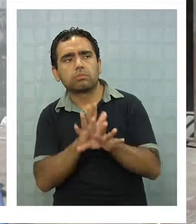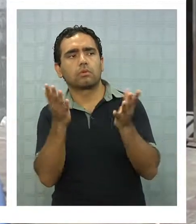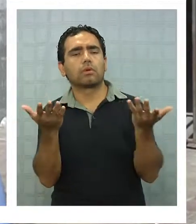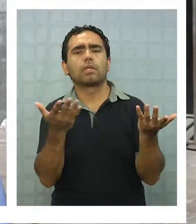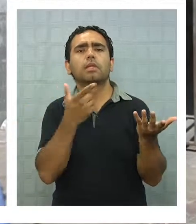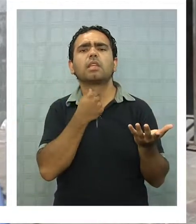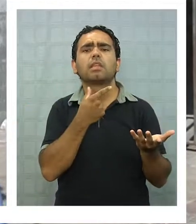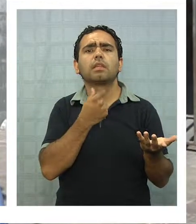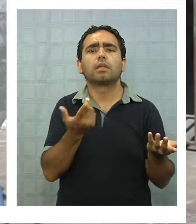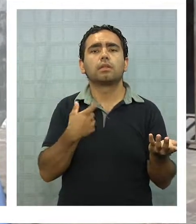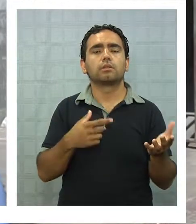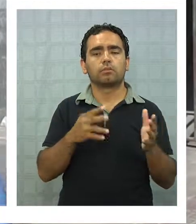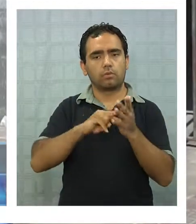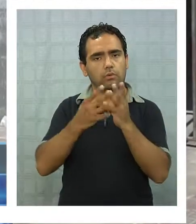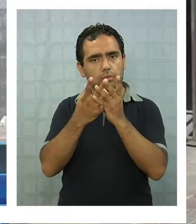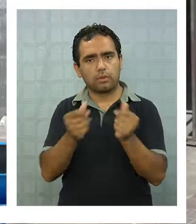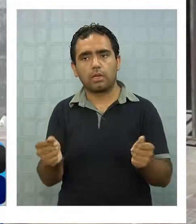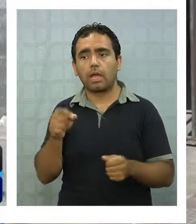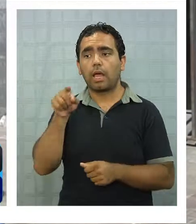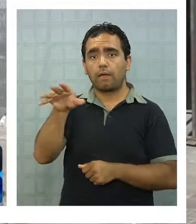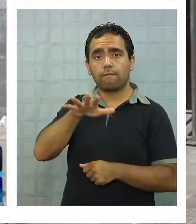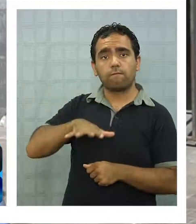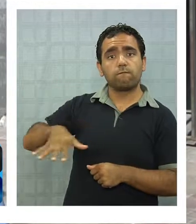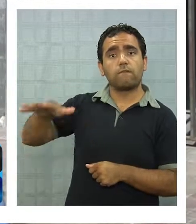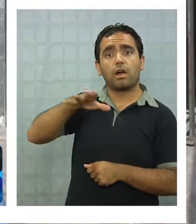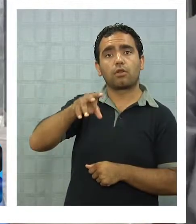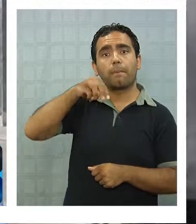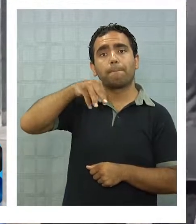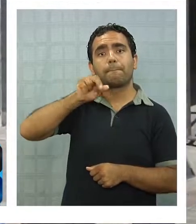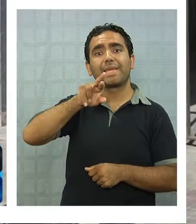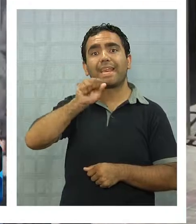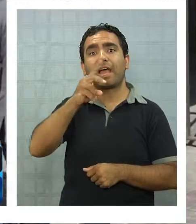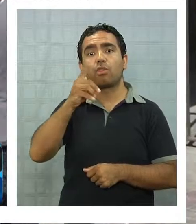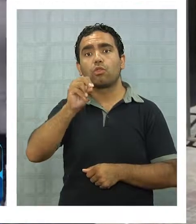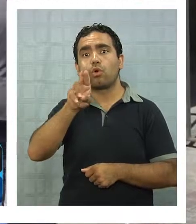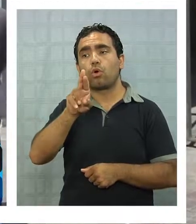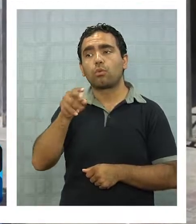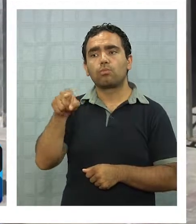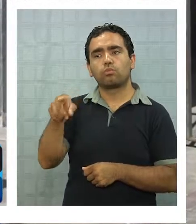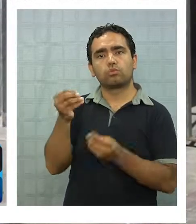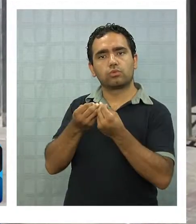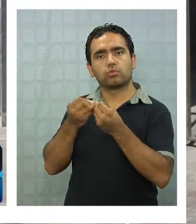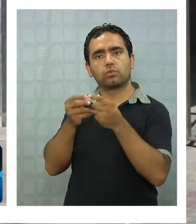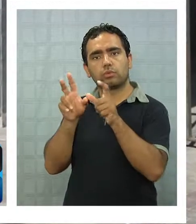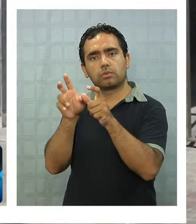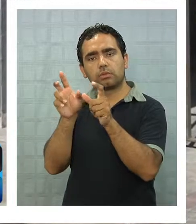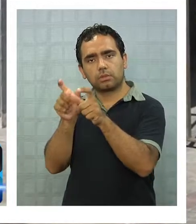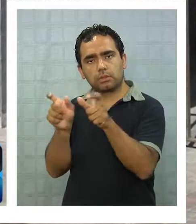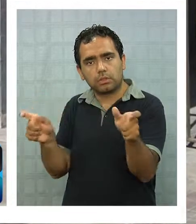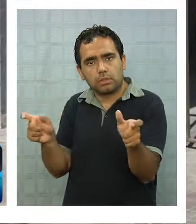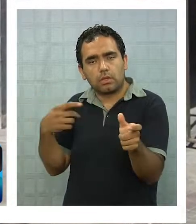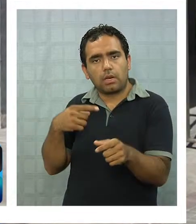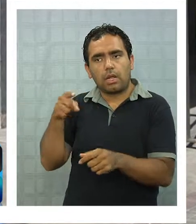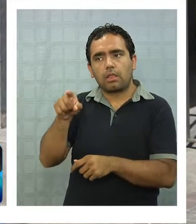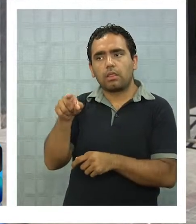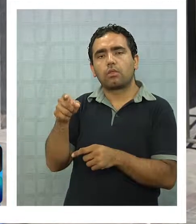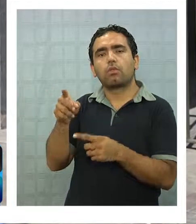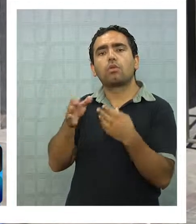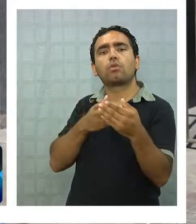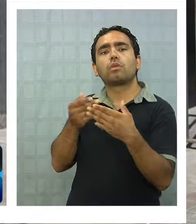solución, hablemos, en el barrio Mirador hay un 85% que es de las dunas, el niño símbolo que tiene el gobierno de Chile,